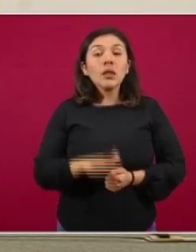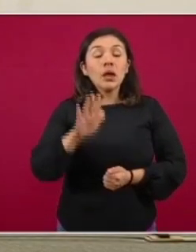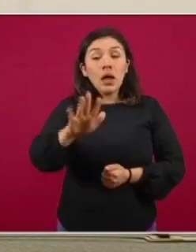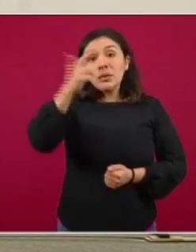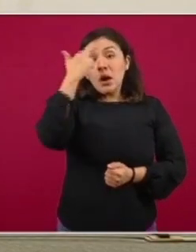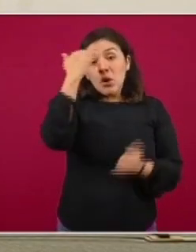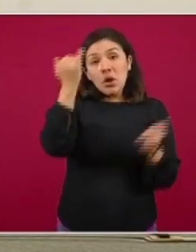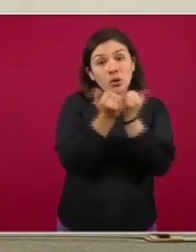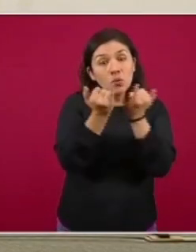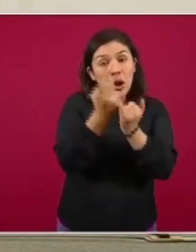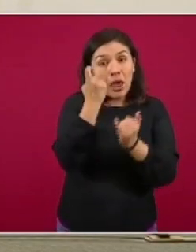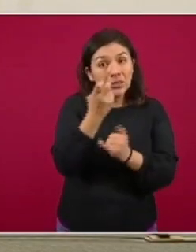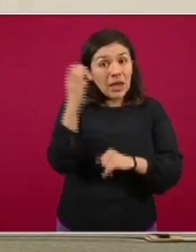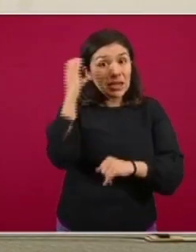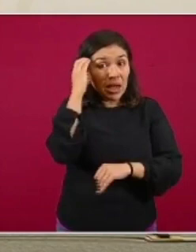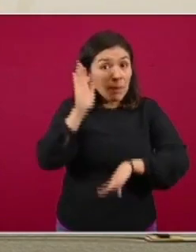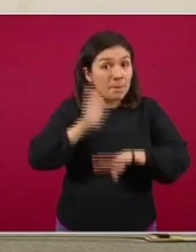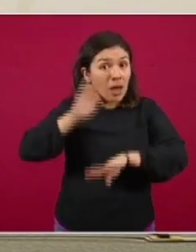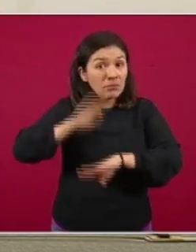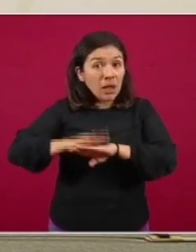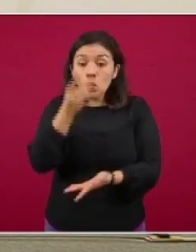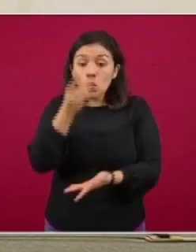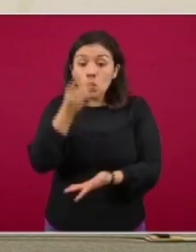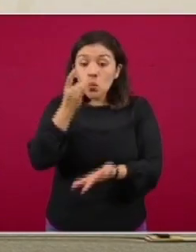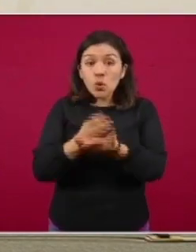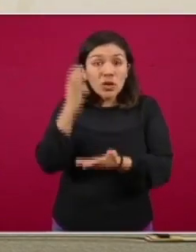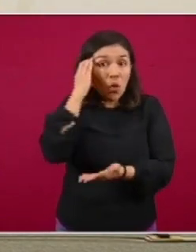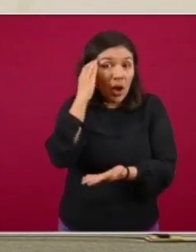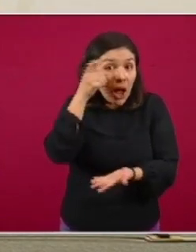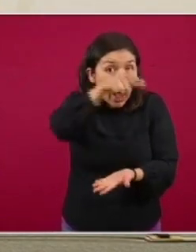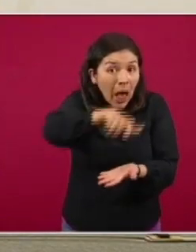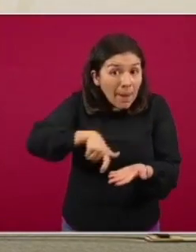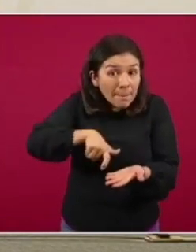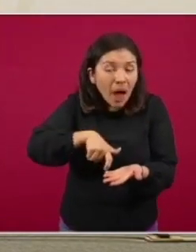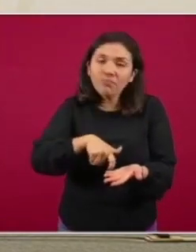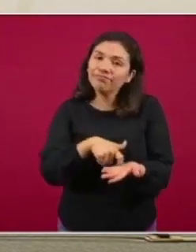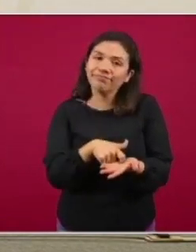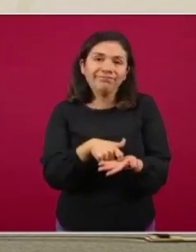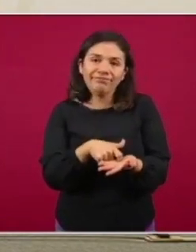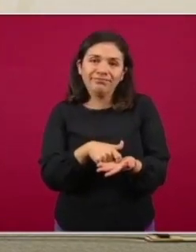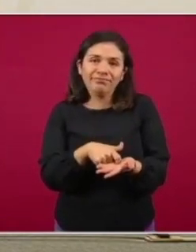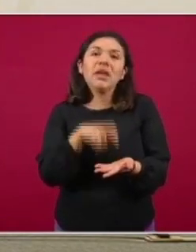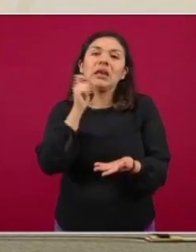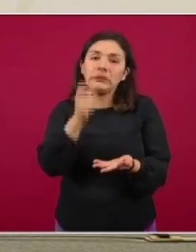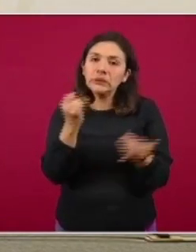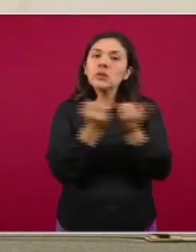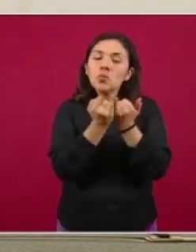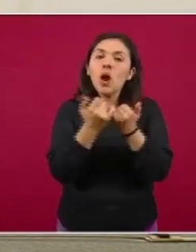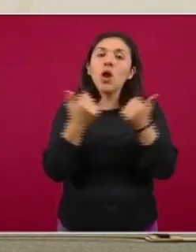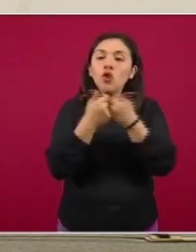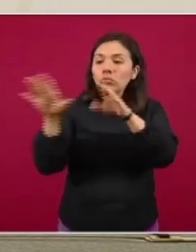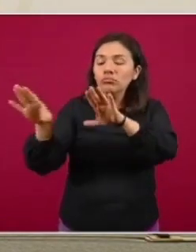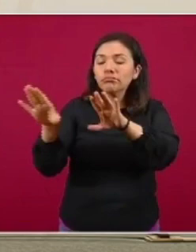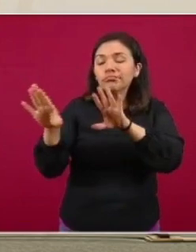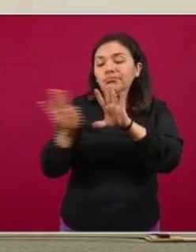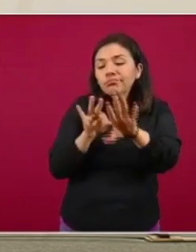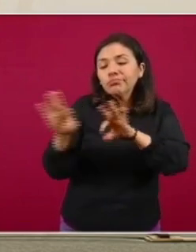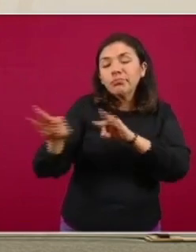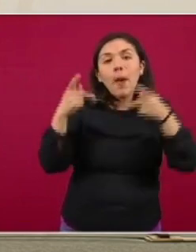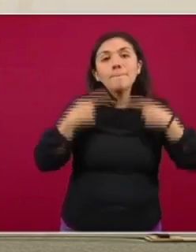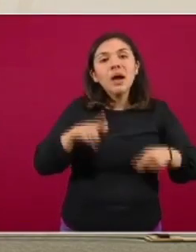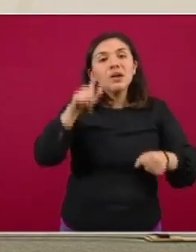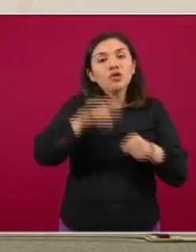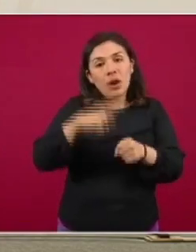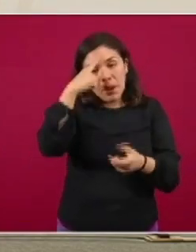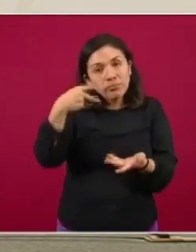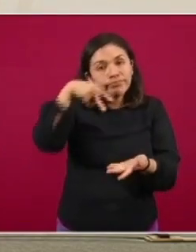recordar también que el incremento de camas no solamente es la cama, ¿no? También se tiene, y por eso se hizo el esfuerzo de personal. Digo, otra vez el agradecimiento